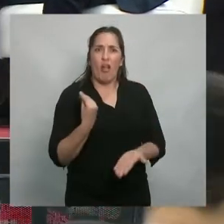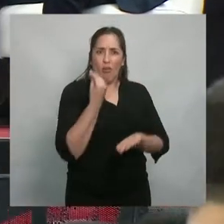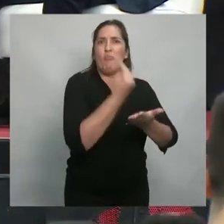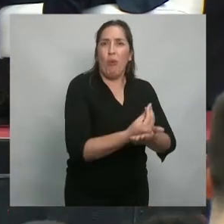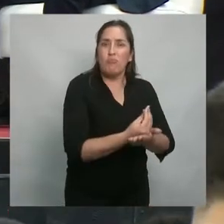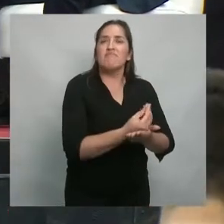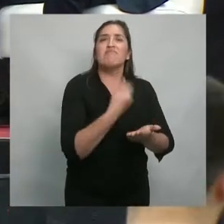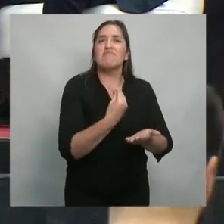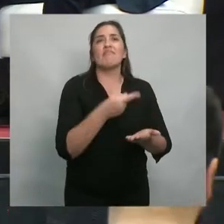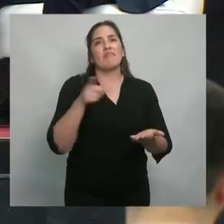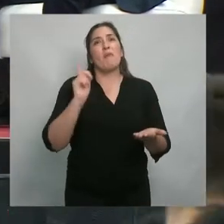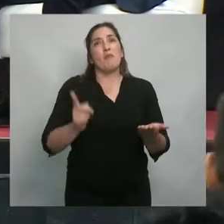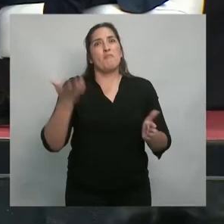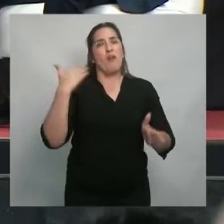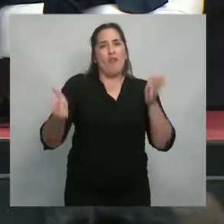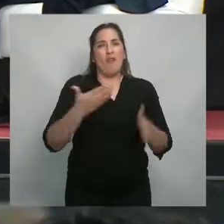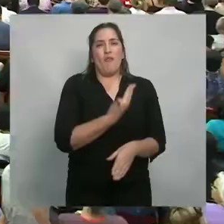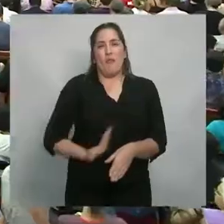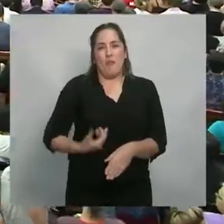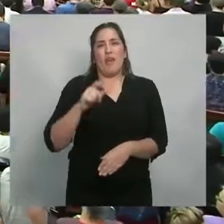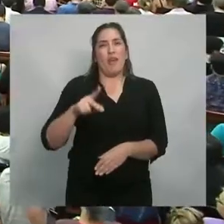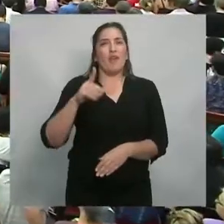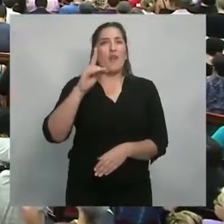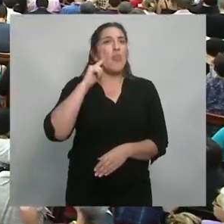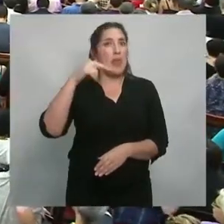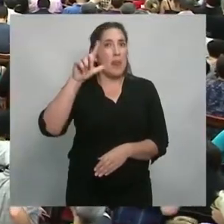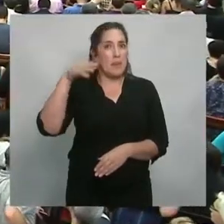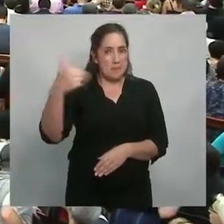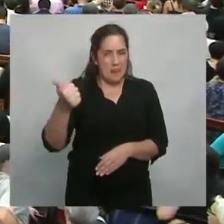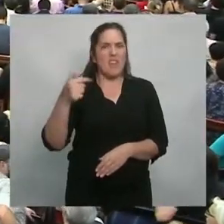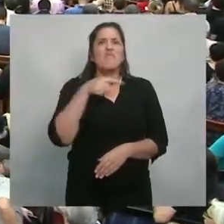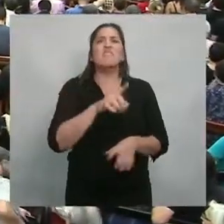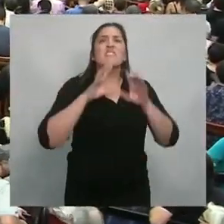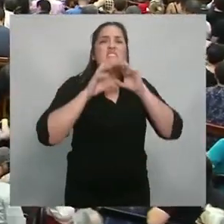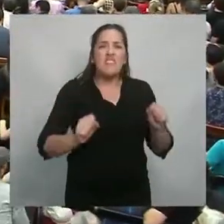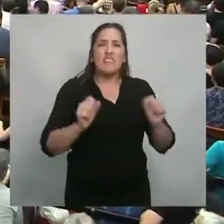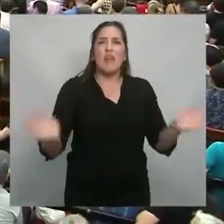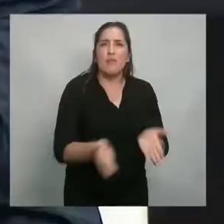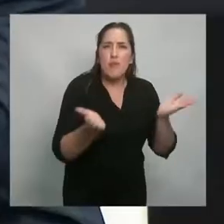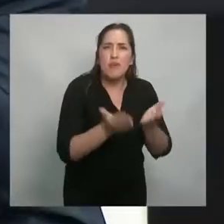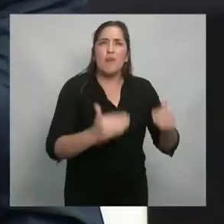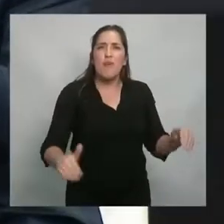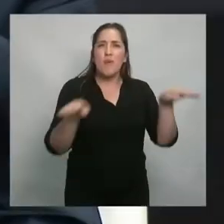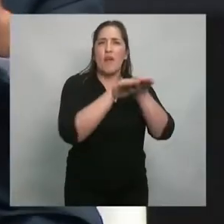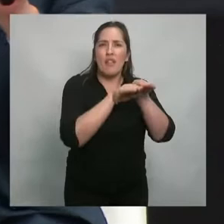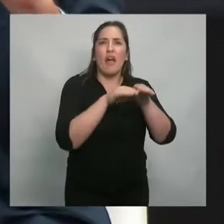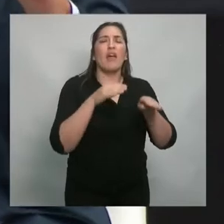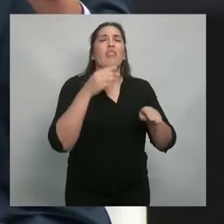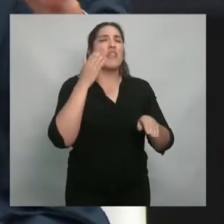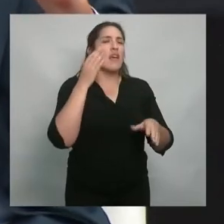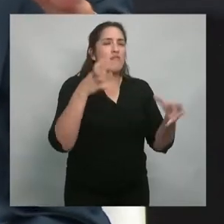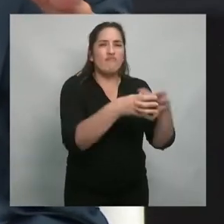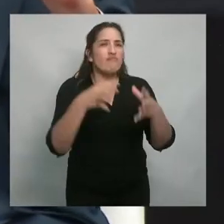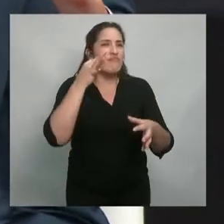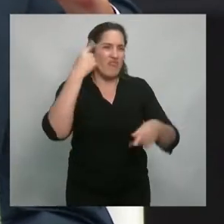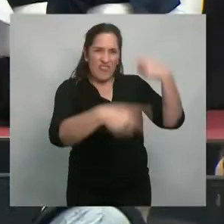de Dilma Rousseff, que la nombró al frente de SEPIR, la Secretaría de Promoción de la Igualdad Racial, que